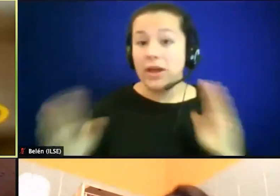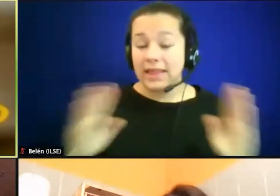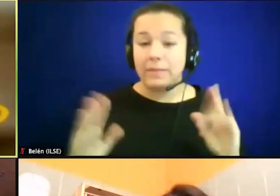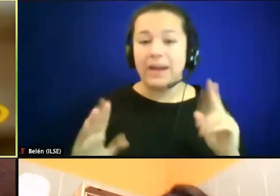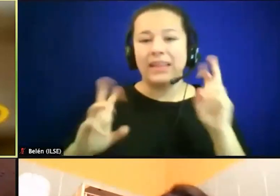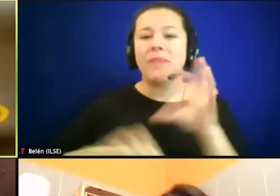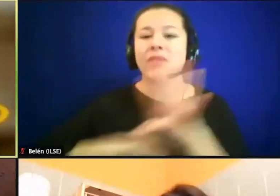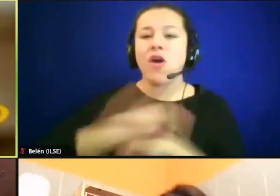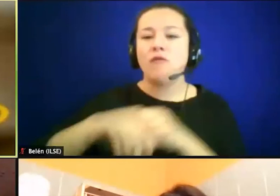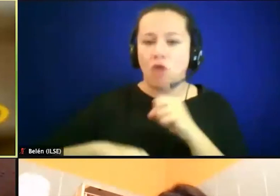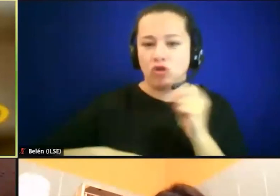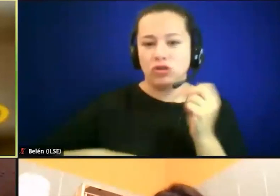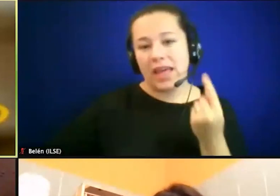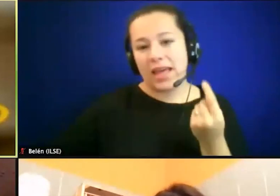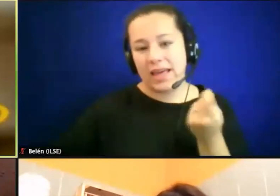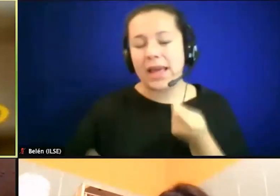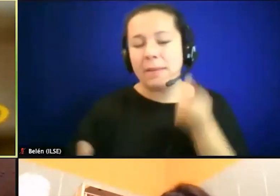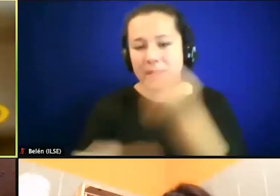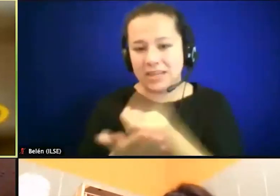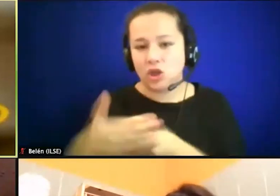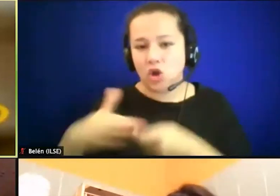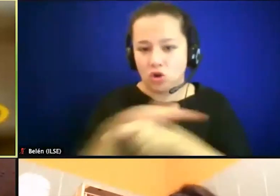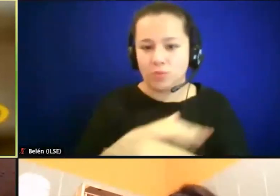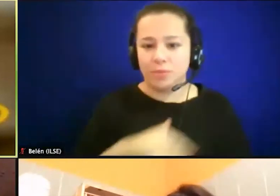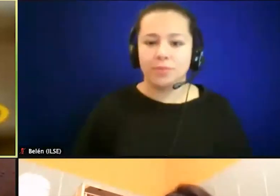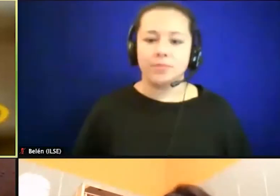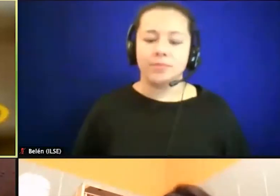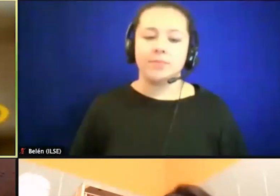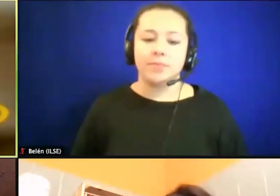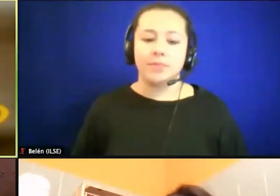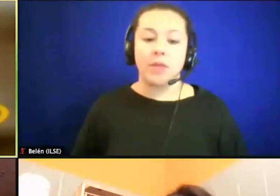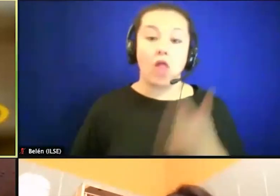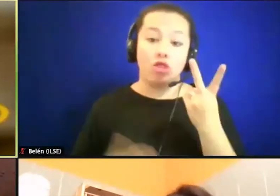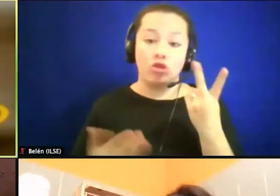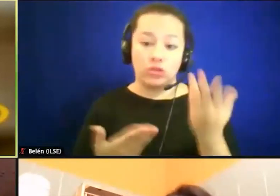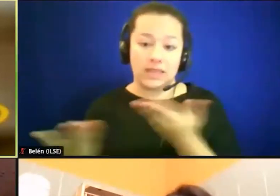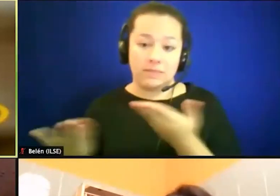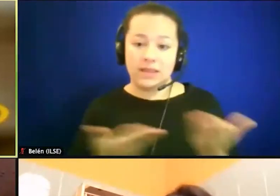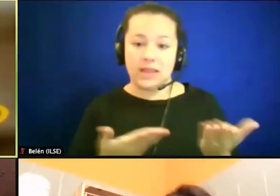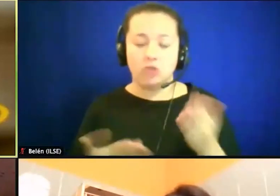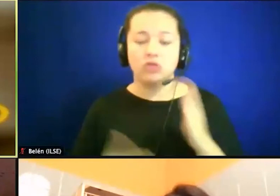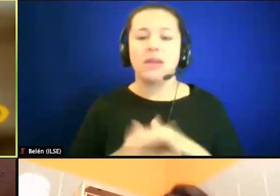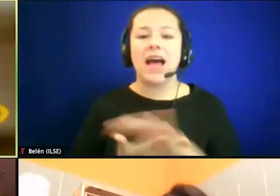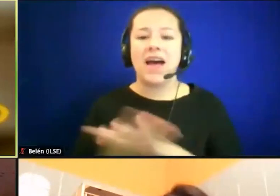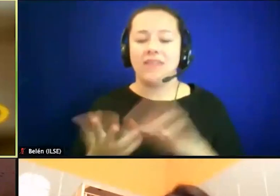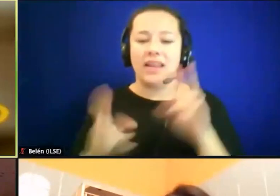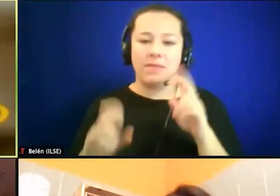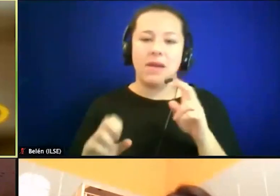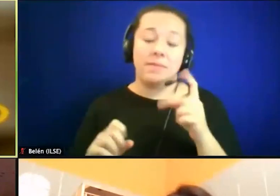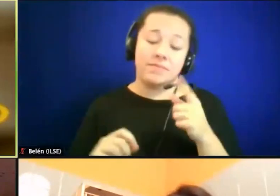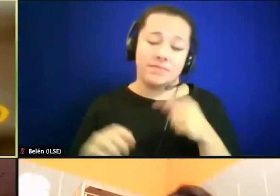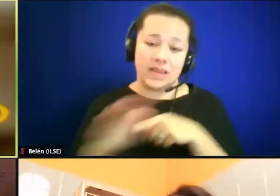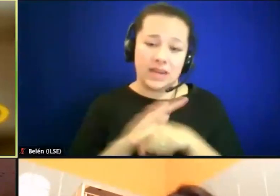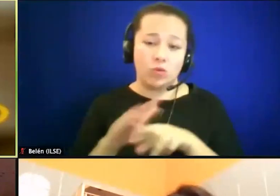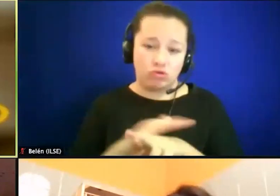Lógicamente, bueno, tenemos aquí a dos invitados para hablar de estos recursos financieros. Vamos a empezar con la financiación